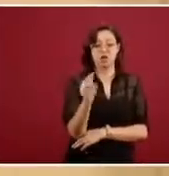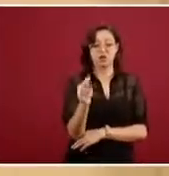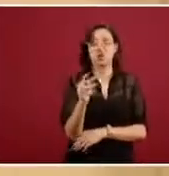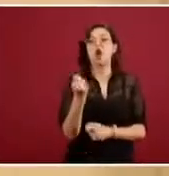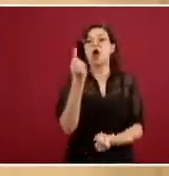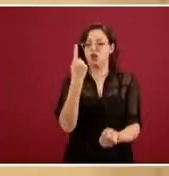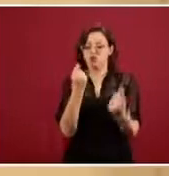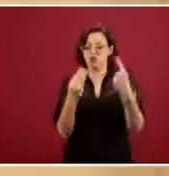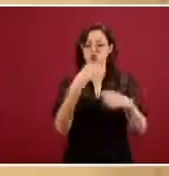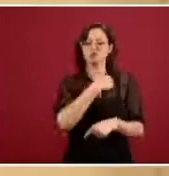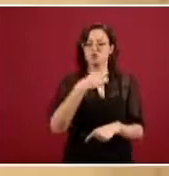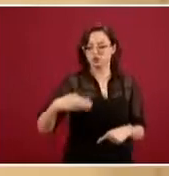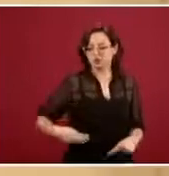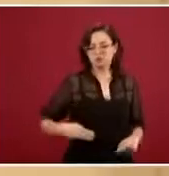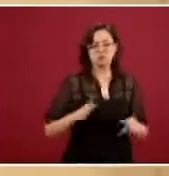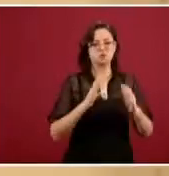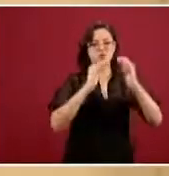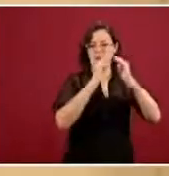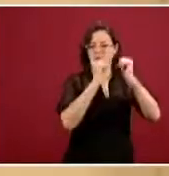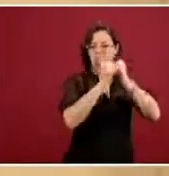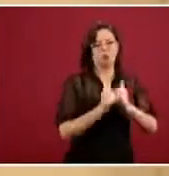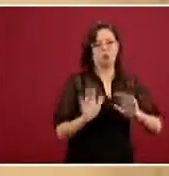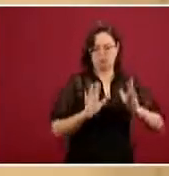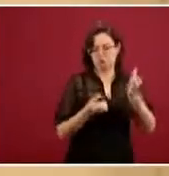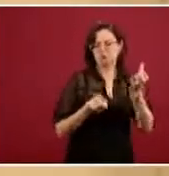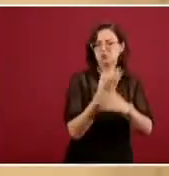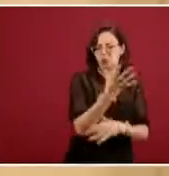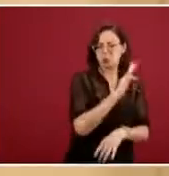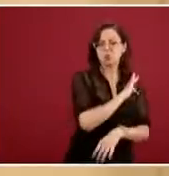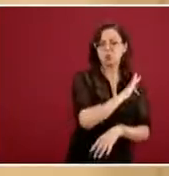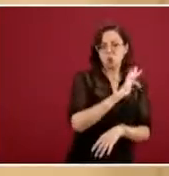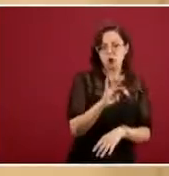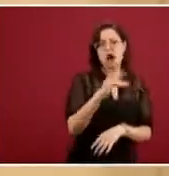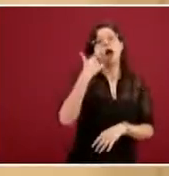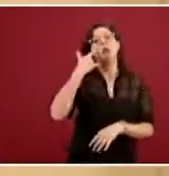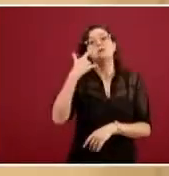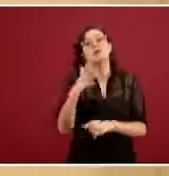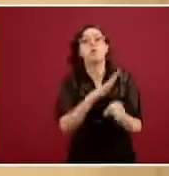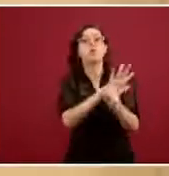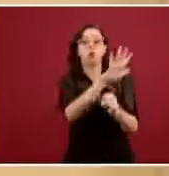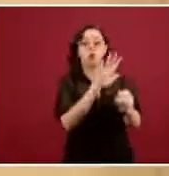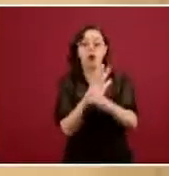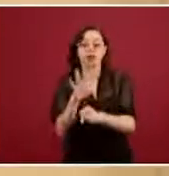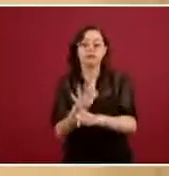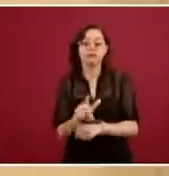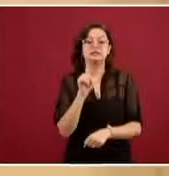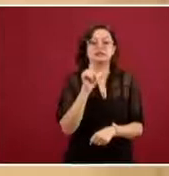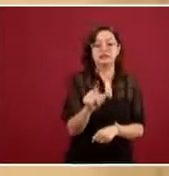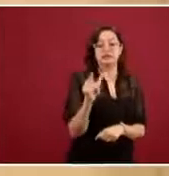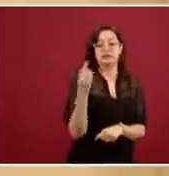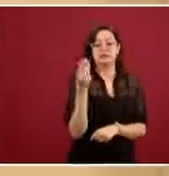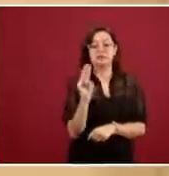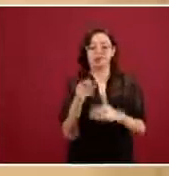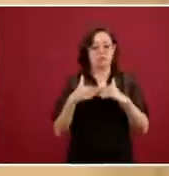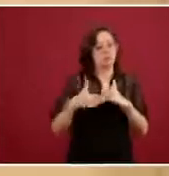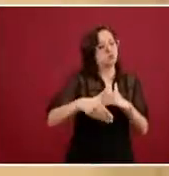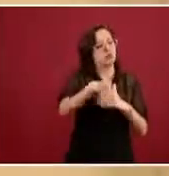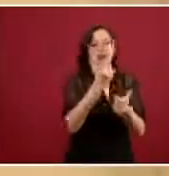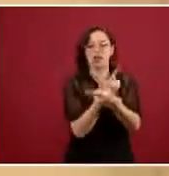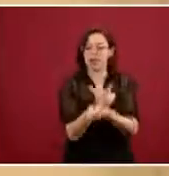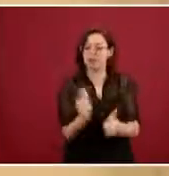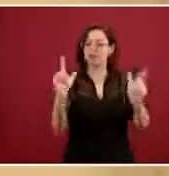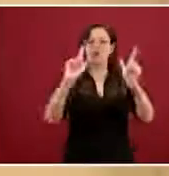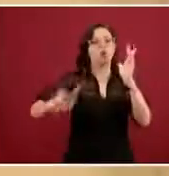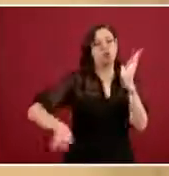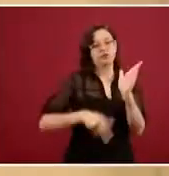primeros municipios, pues habrá que estar muy atentos para ver cuáles serán esos municipios que del 17 de mayo en adelante podrán